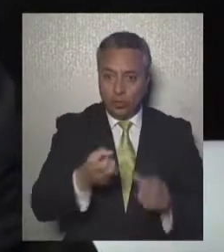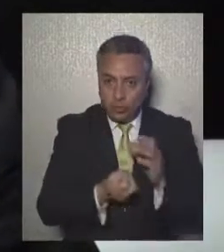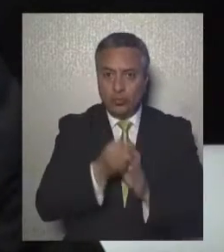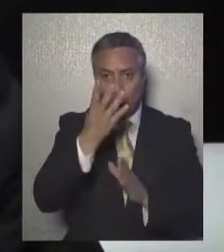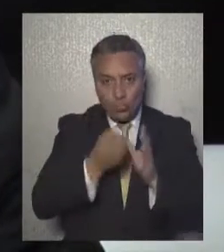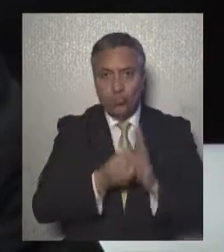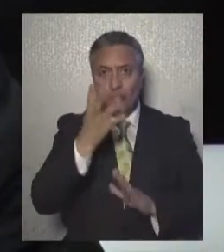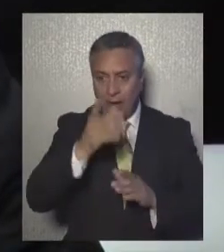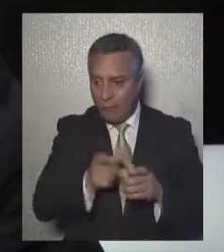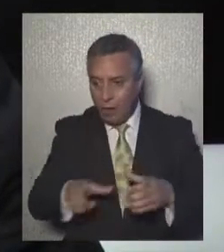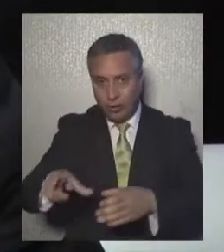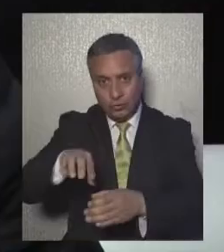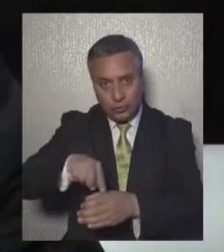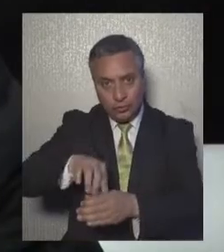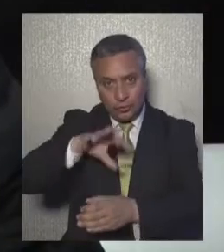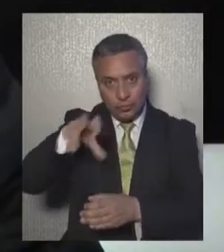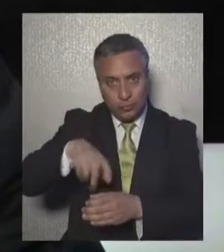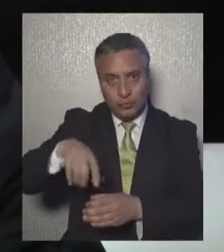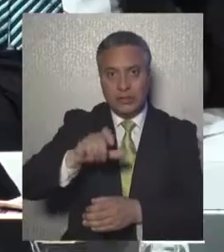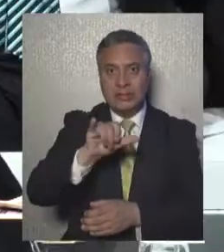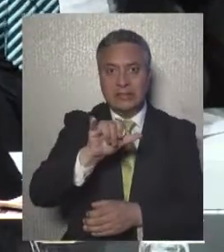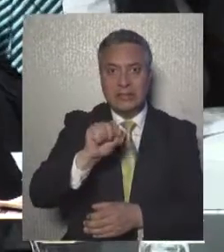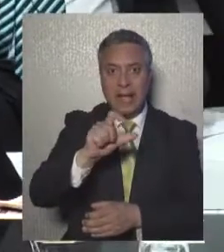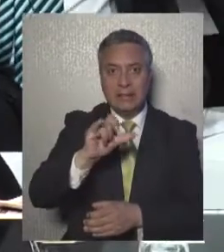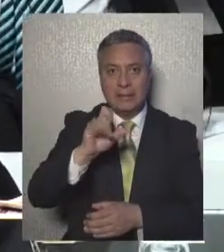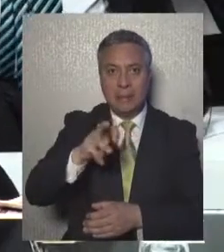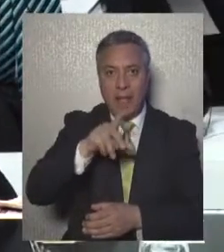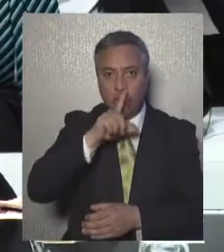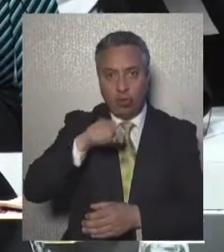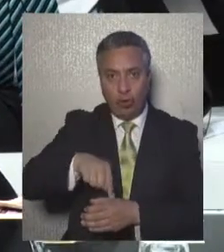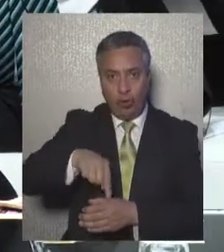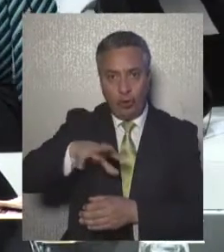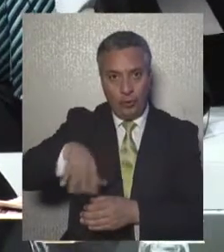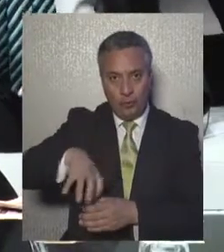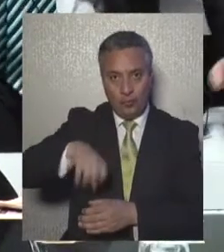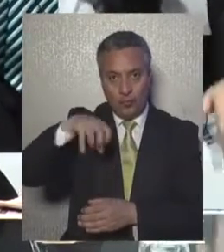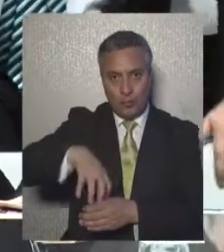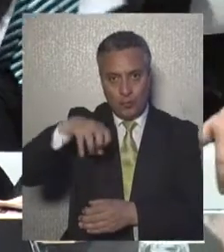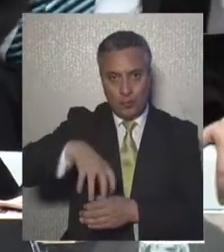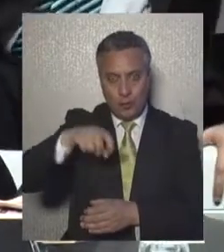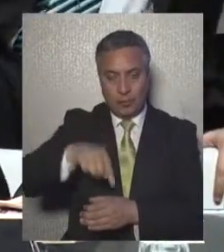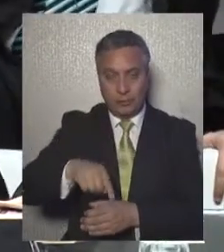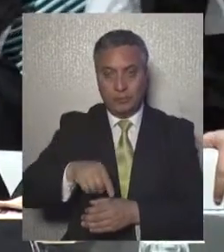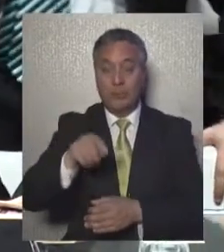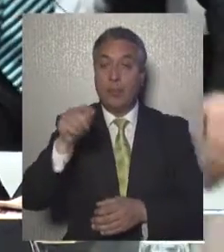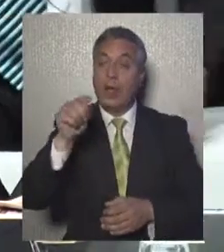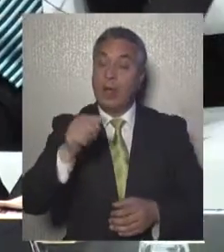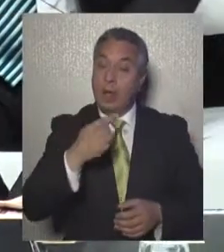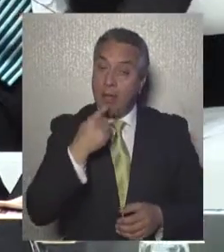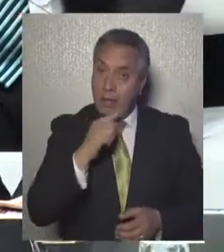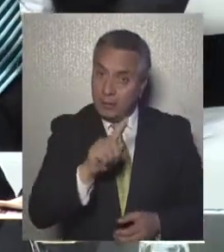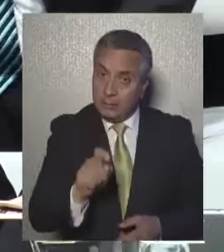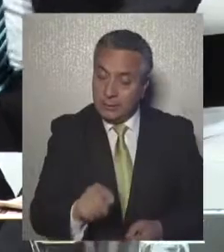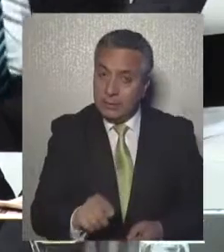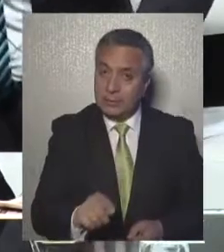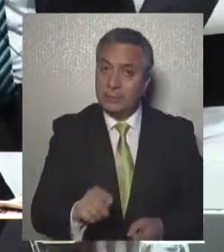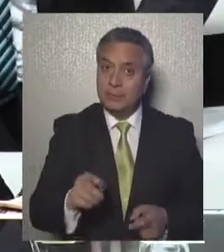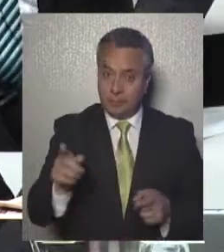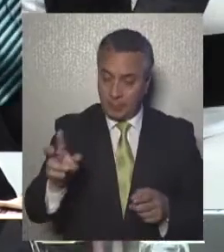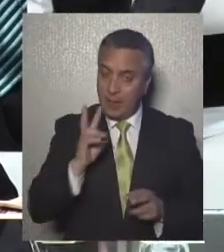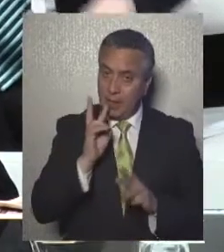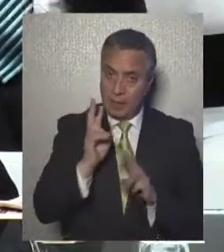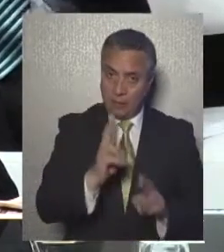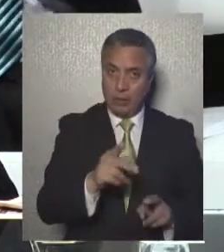yacimientos, llamémoslo así, de crecimiento y de bienestar en el país. La economía digital la